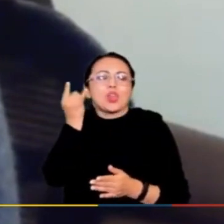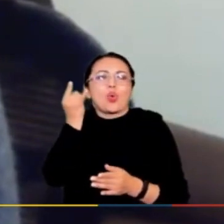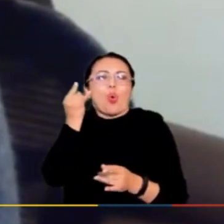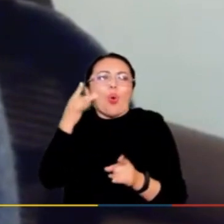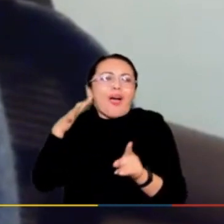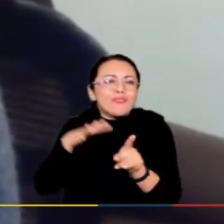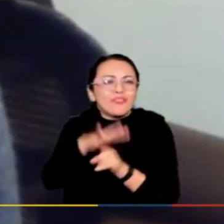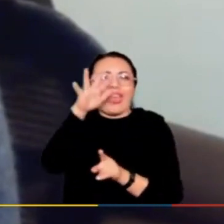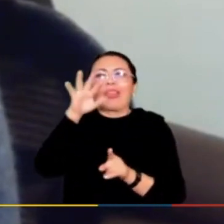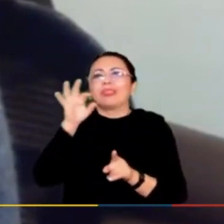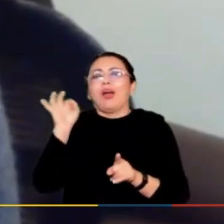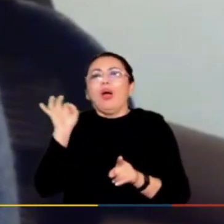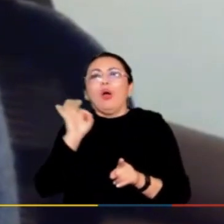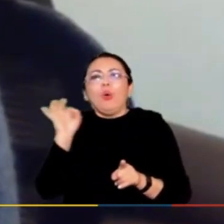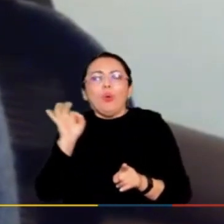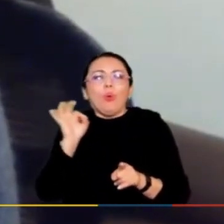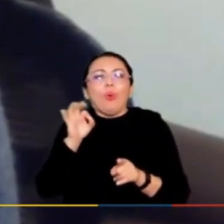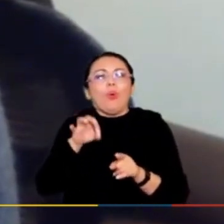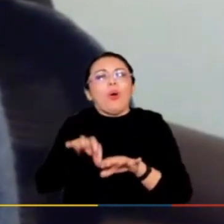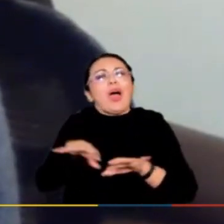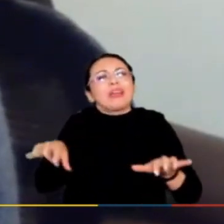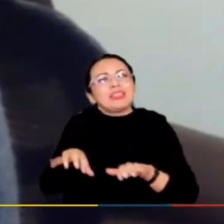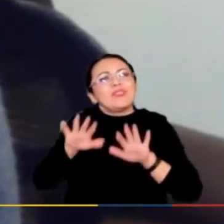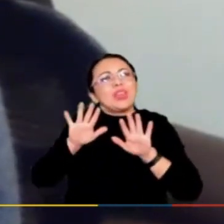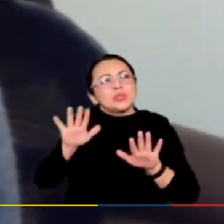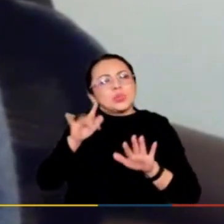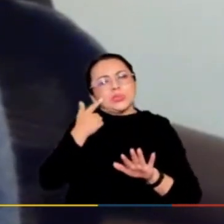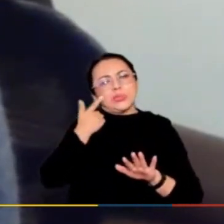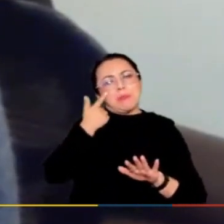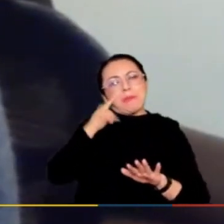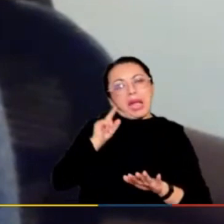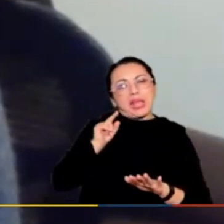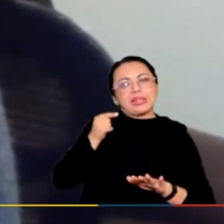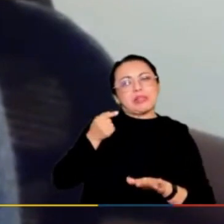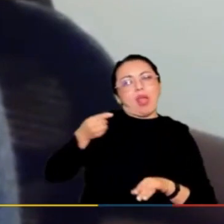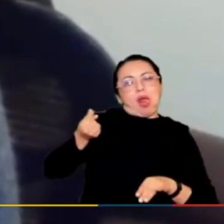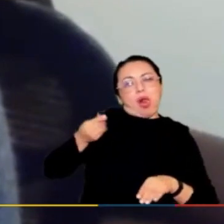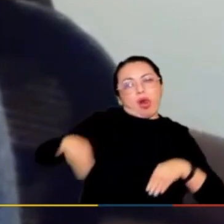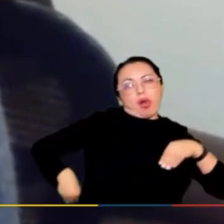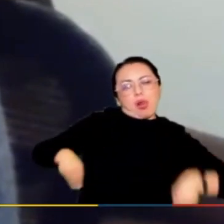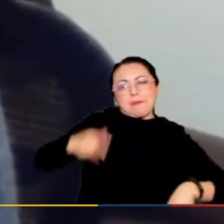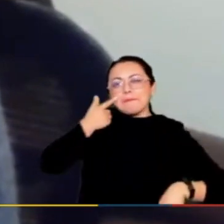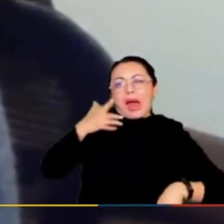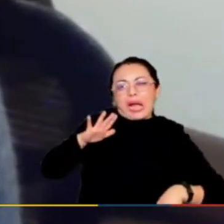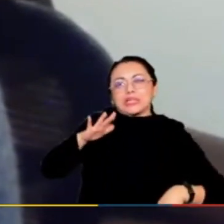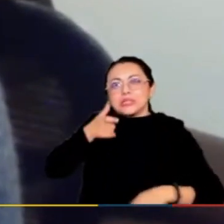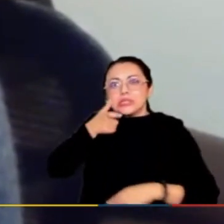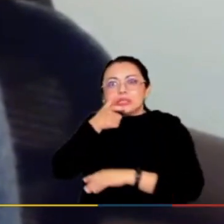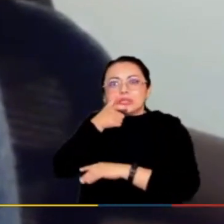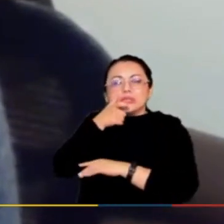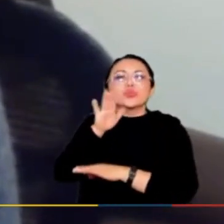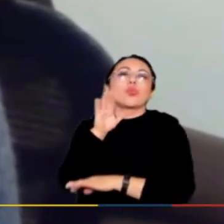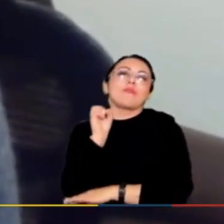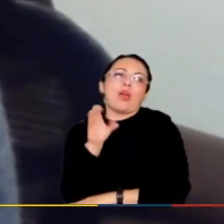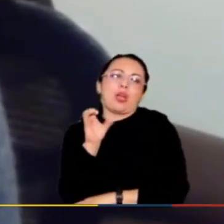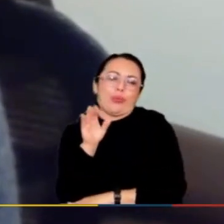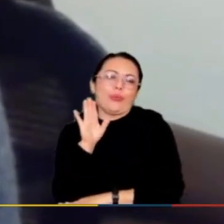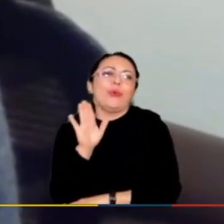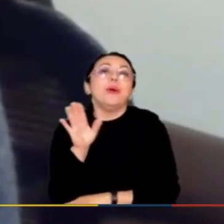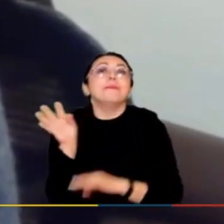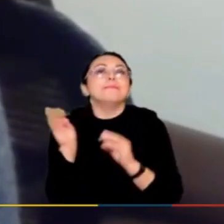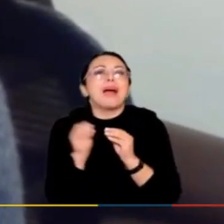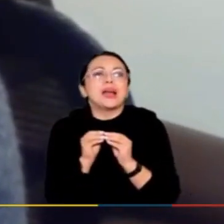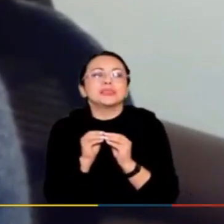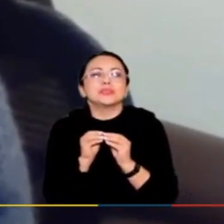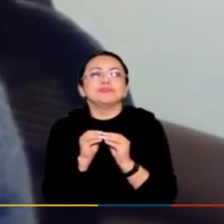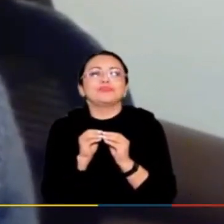o de actividad considerada como sospechosa tiene unas gravísimas consecuencias, no solamente para el banco, sino